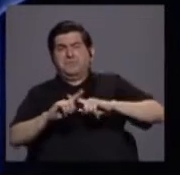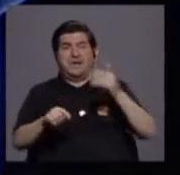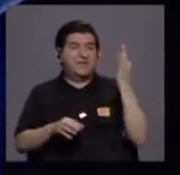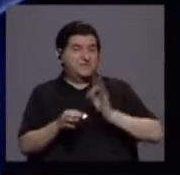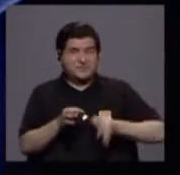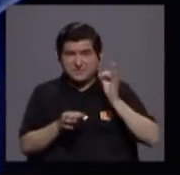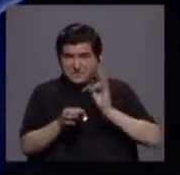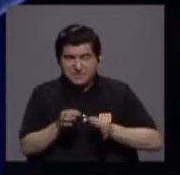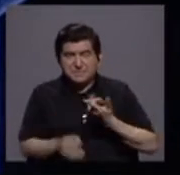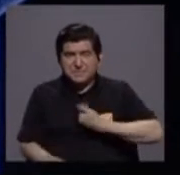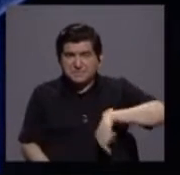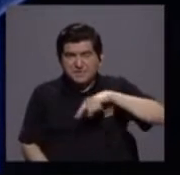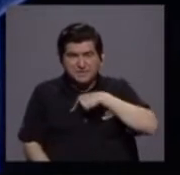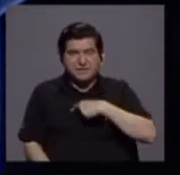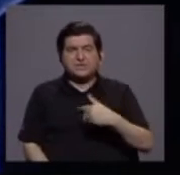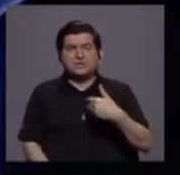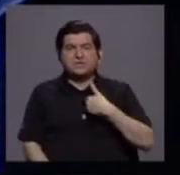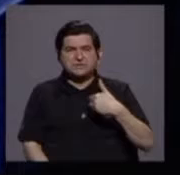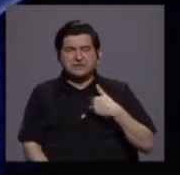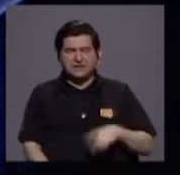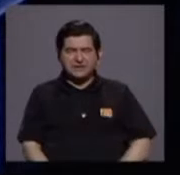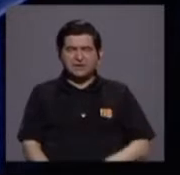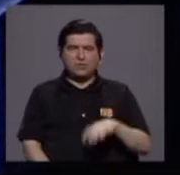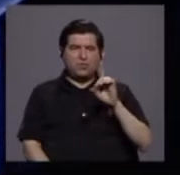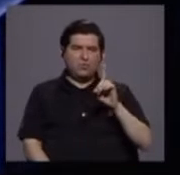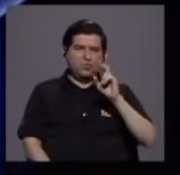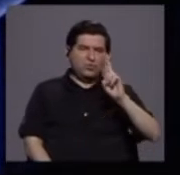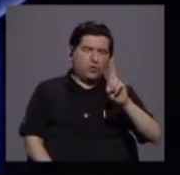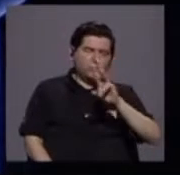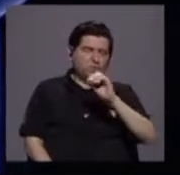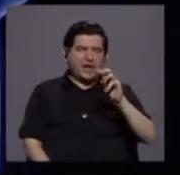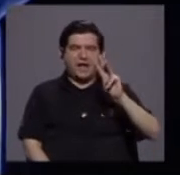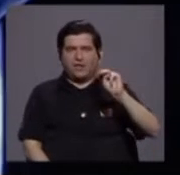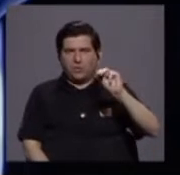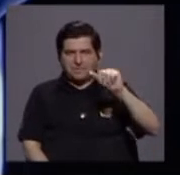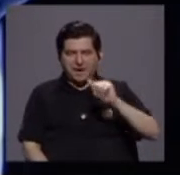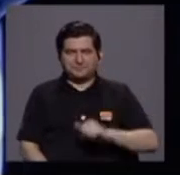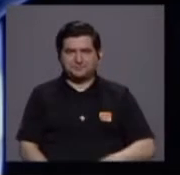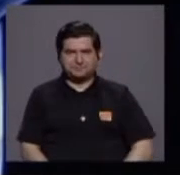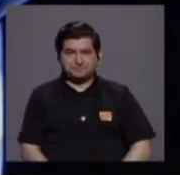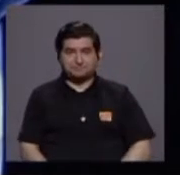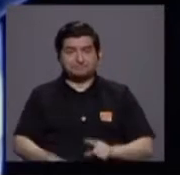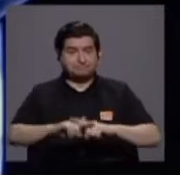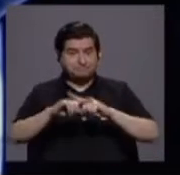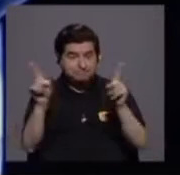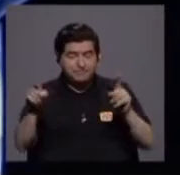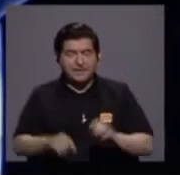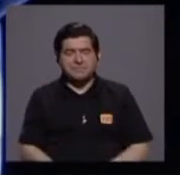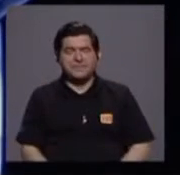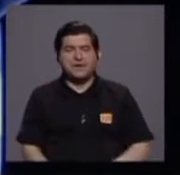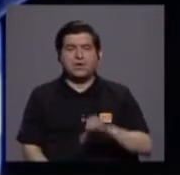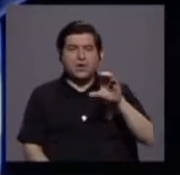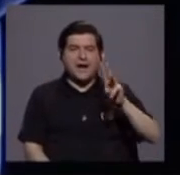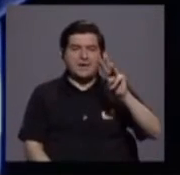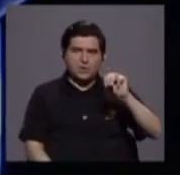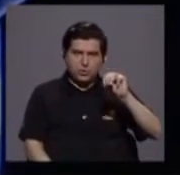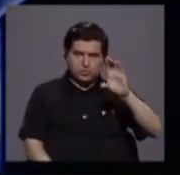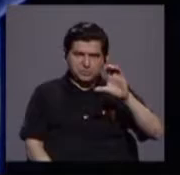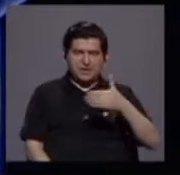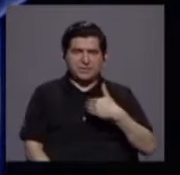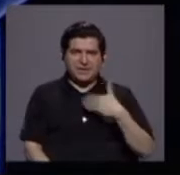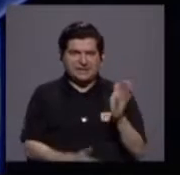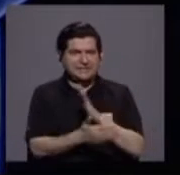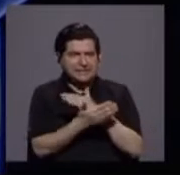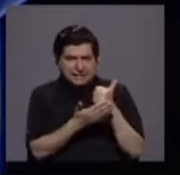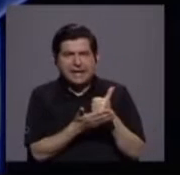sencillamente porque habíamos sacado doctorados o maestrías o qué sé yo. Pero Carlos Manuel tenía una